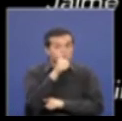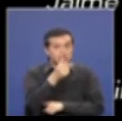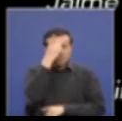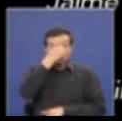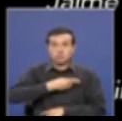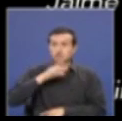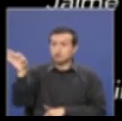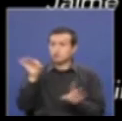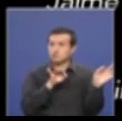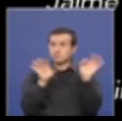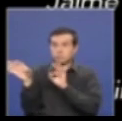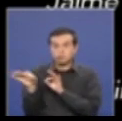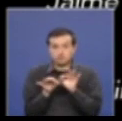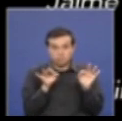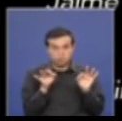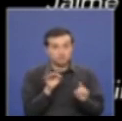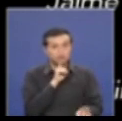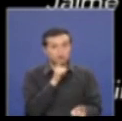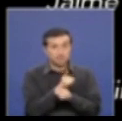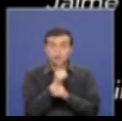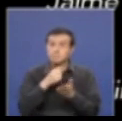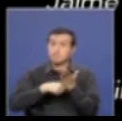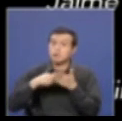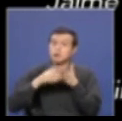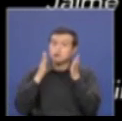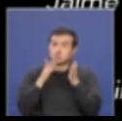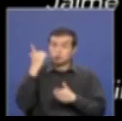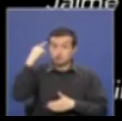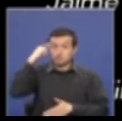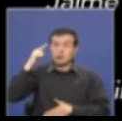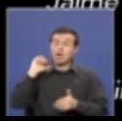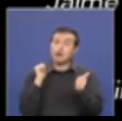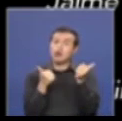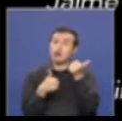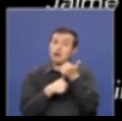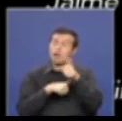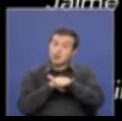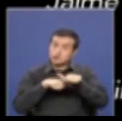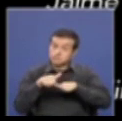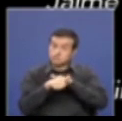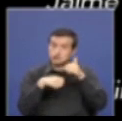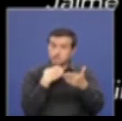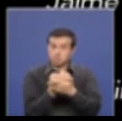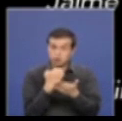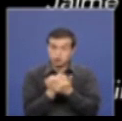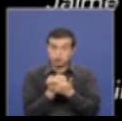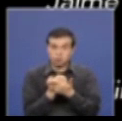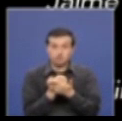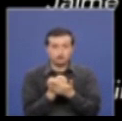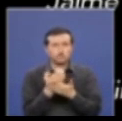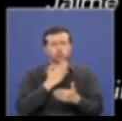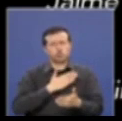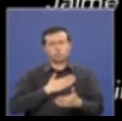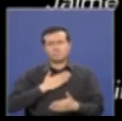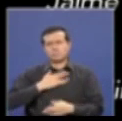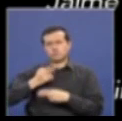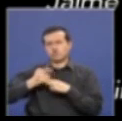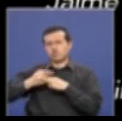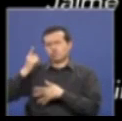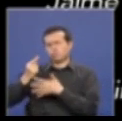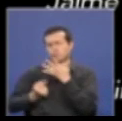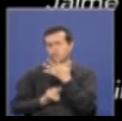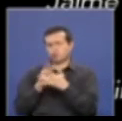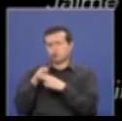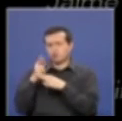Estado. ¿Me comprendes? Ministro de Estado, asesores económicos. Yo hago la lista, hermano.